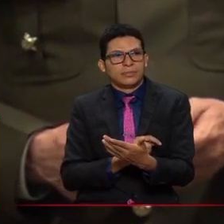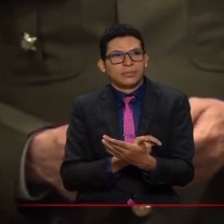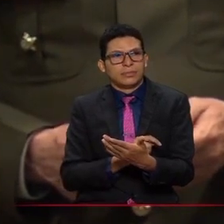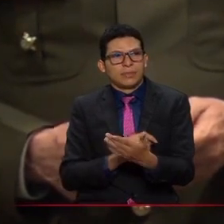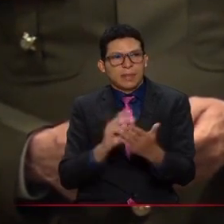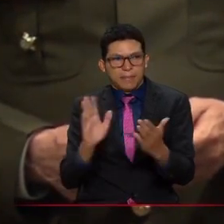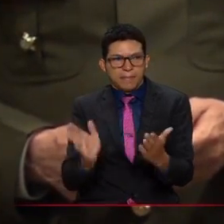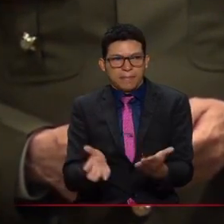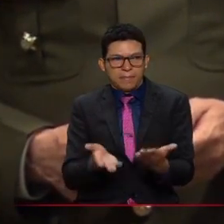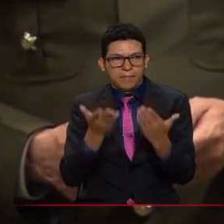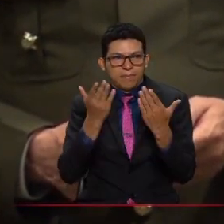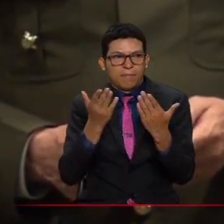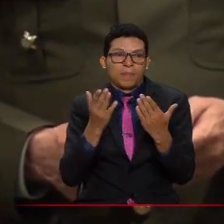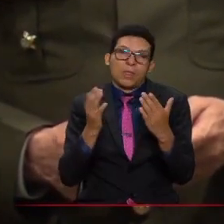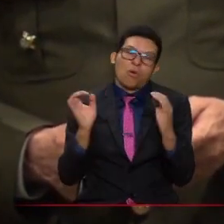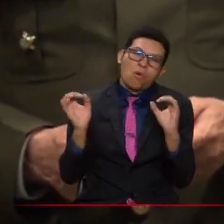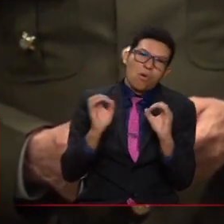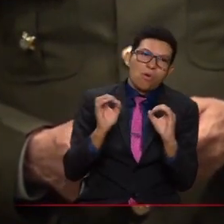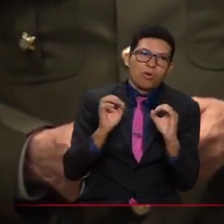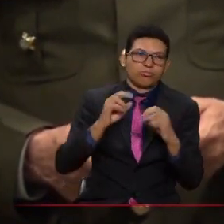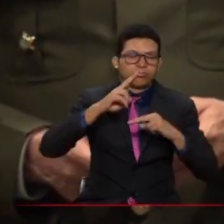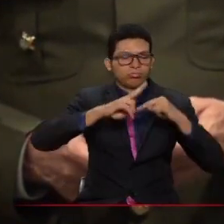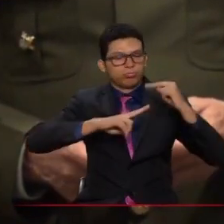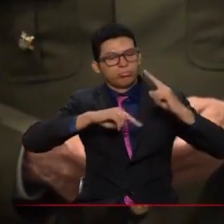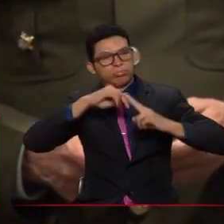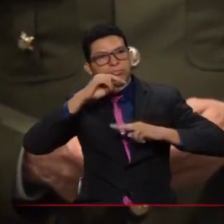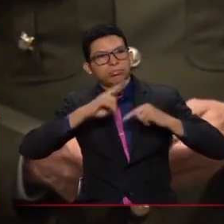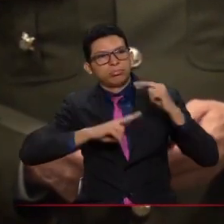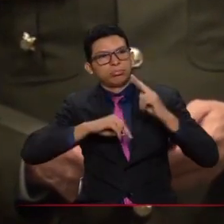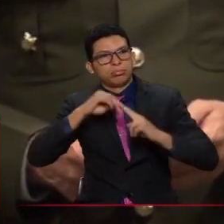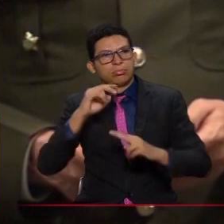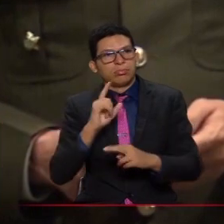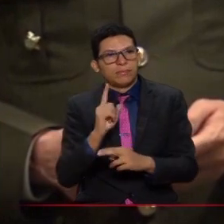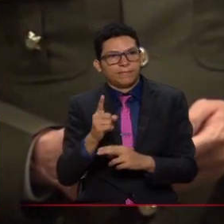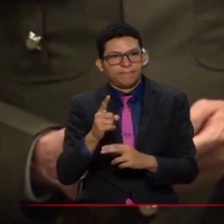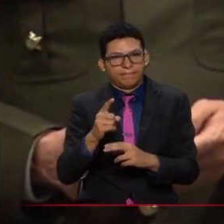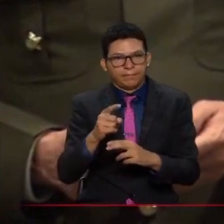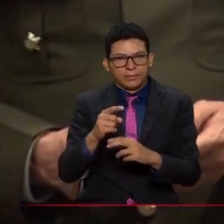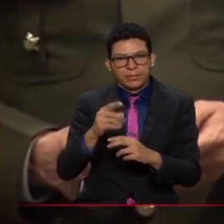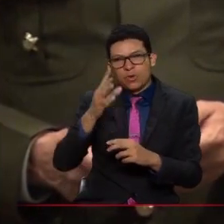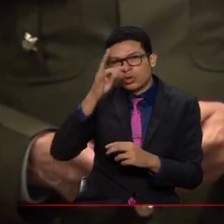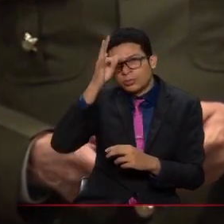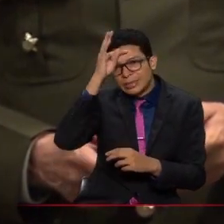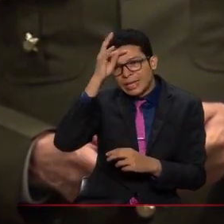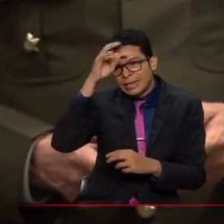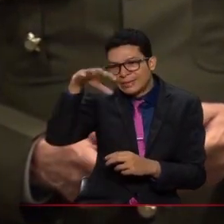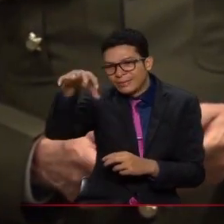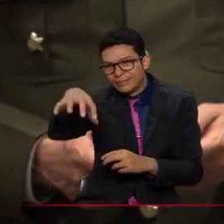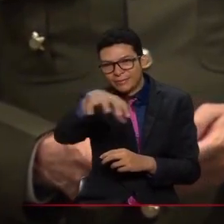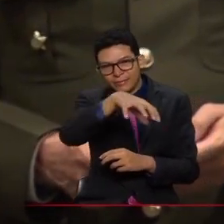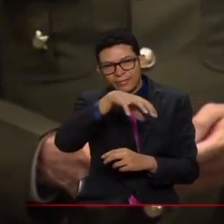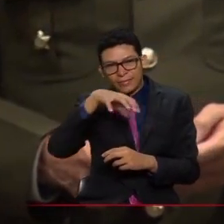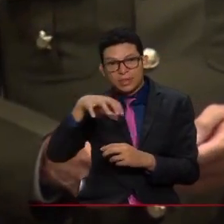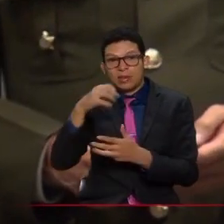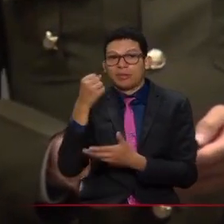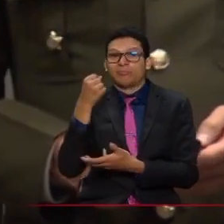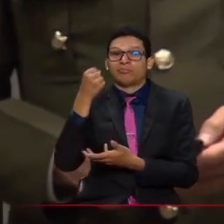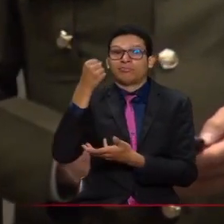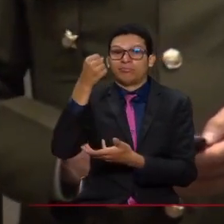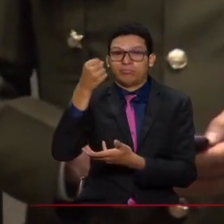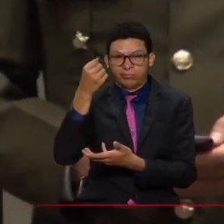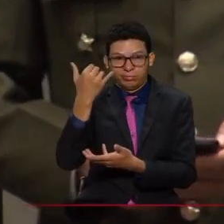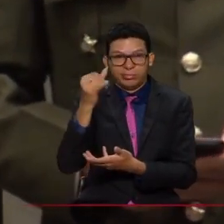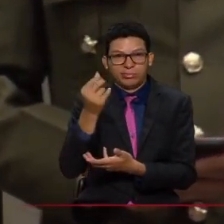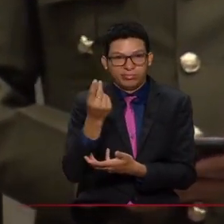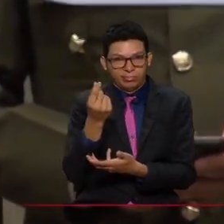el mejoramiento o la construcción de puestos de salud, igualmente esos recursos ya